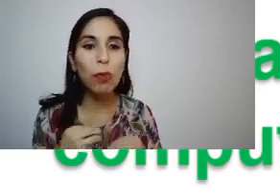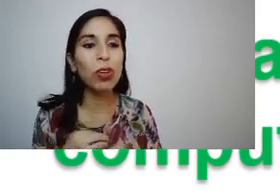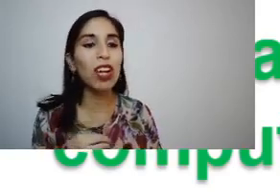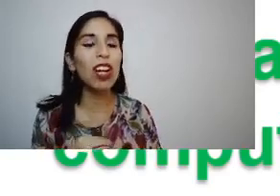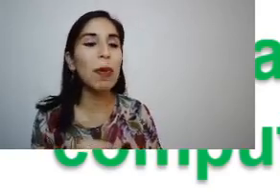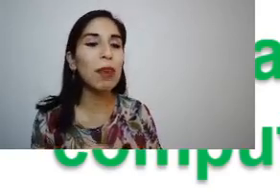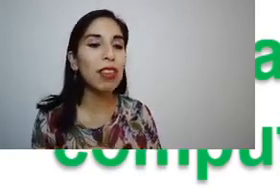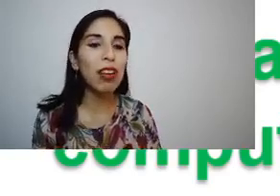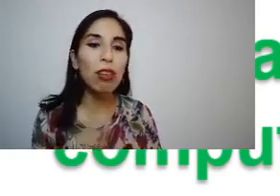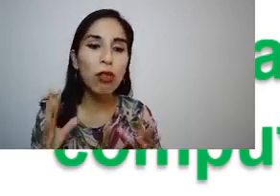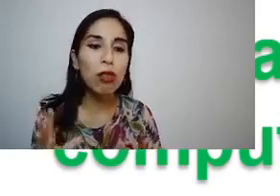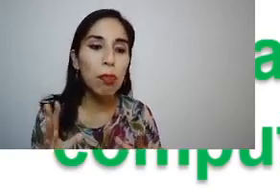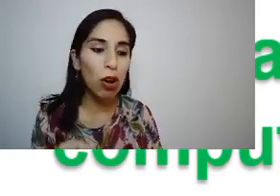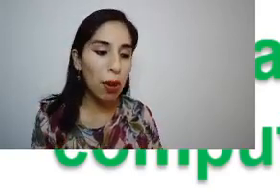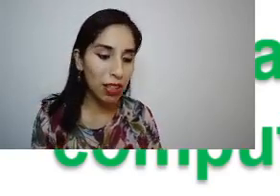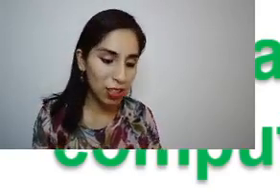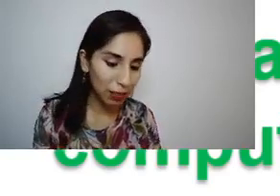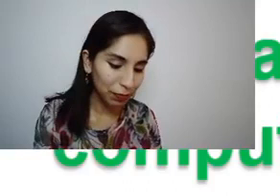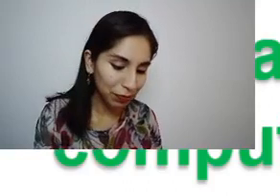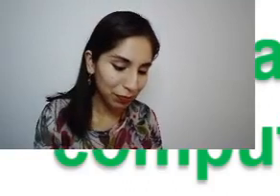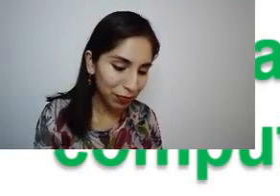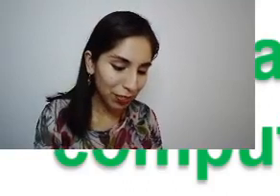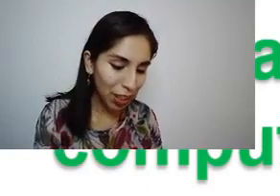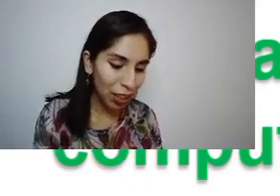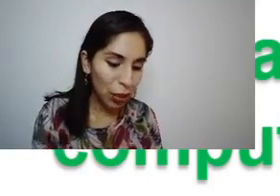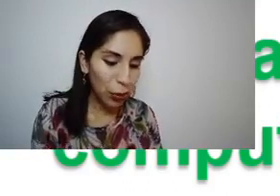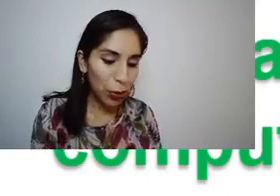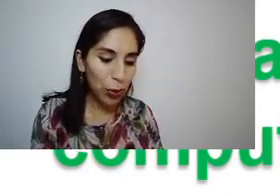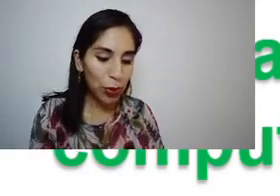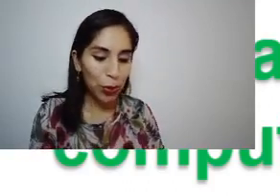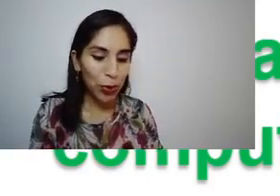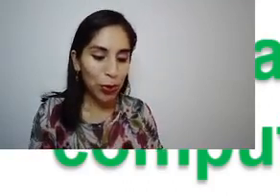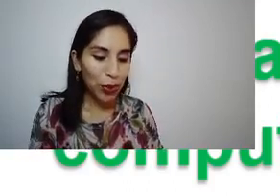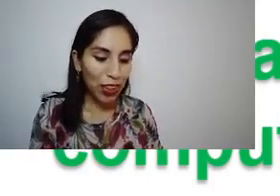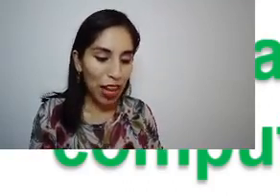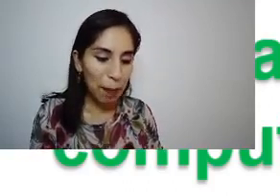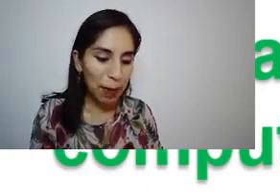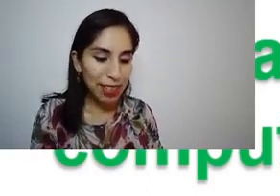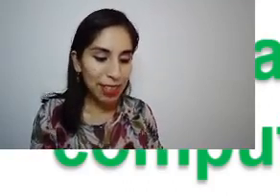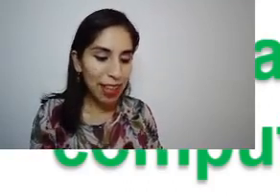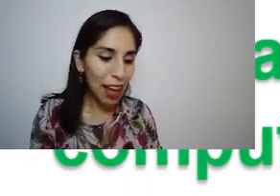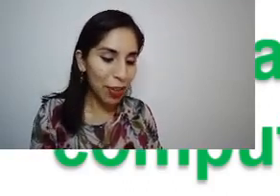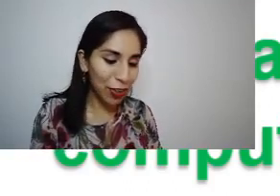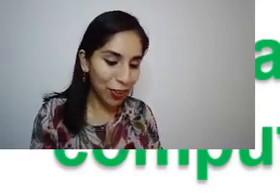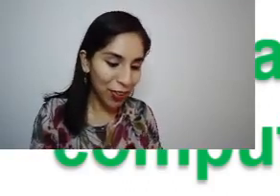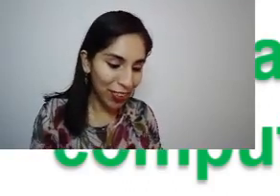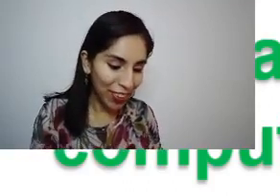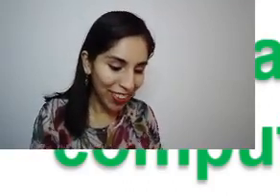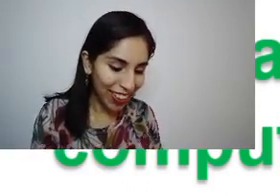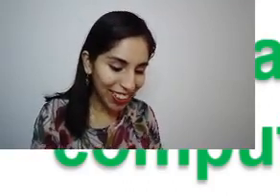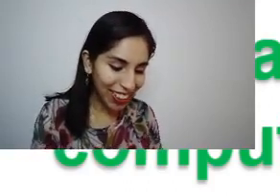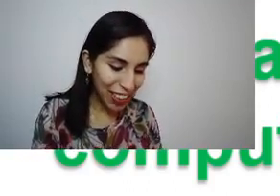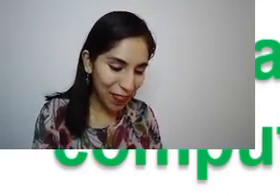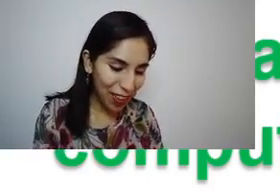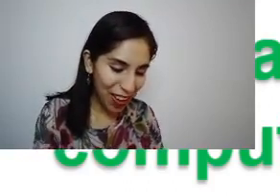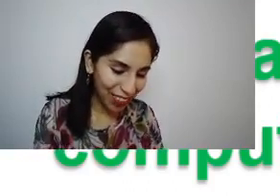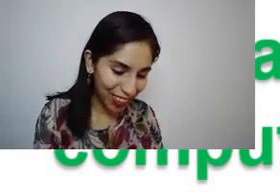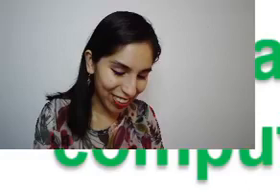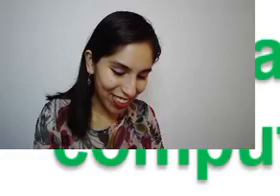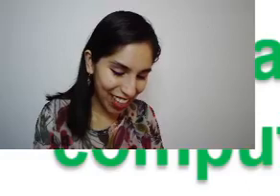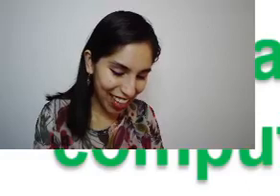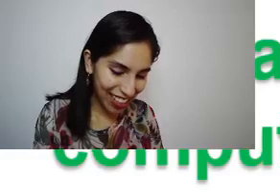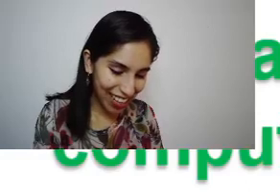por querer aprender un poco más hoy que ha pasado si